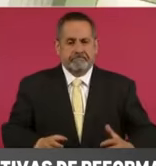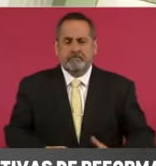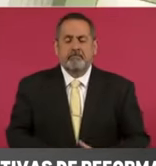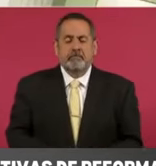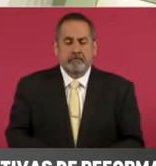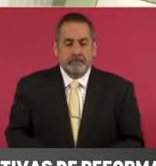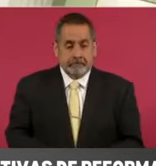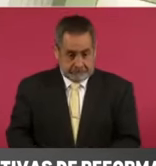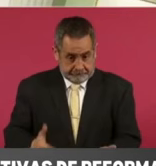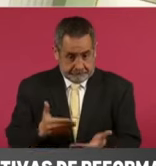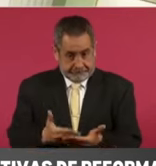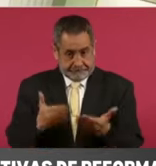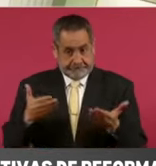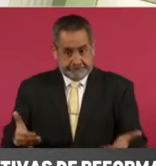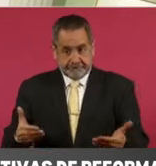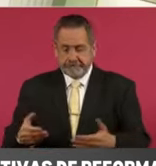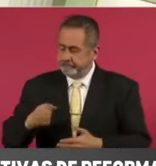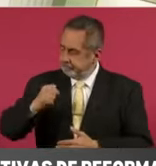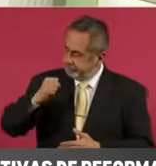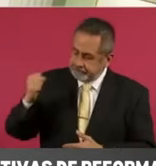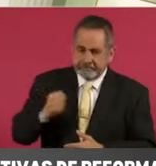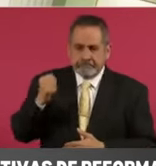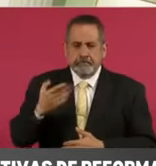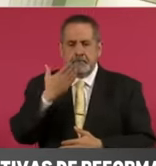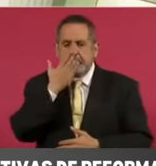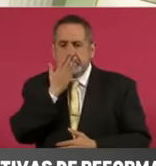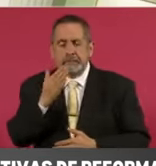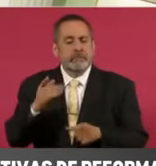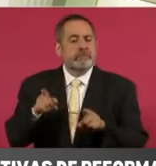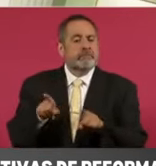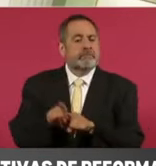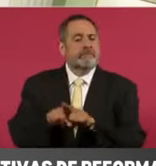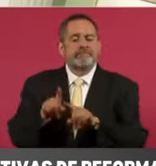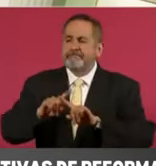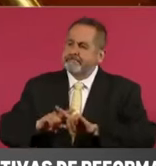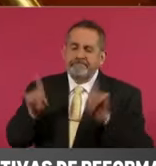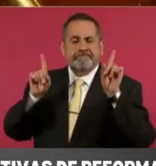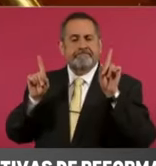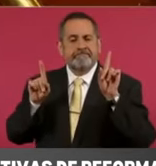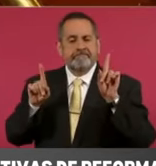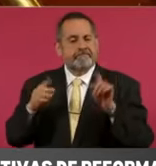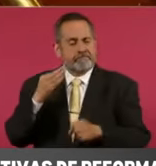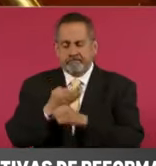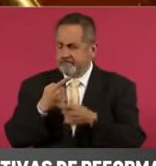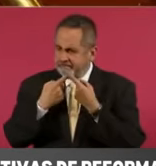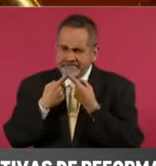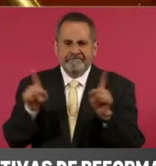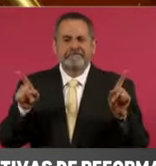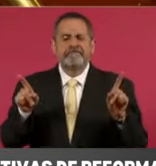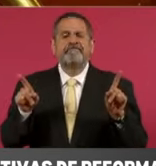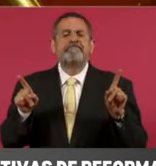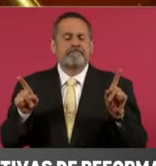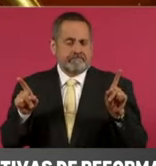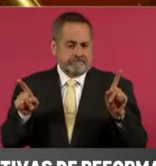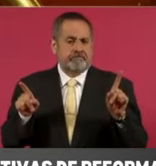Ahora, afortunadamente, estamos viviendo otro momento, un momento